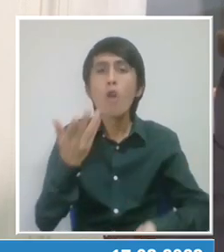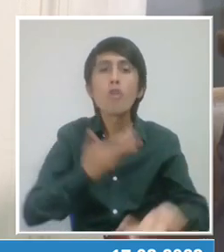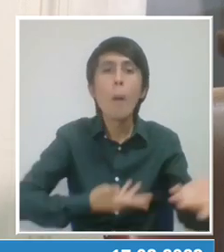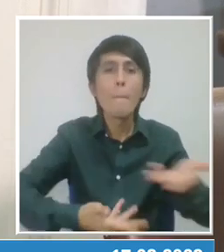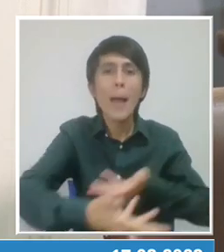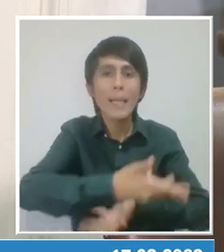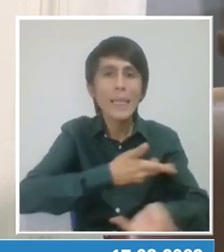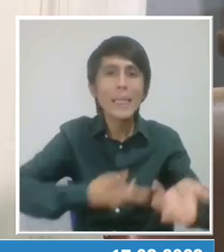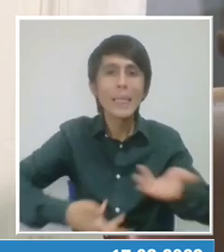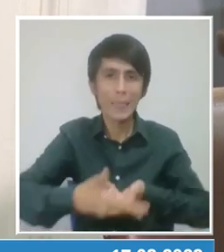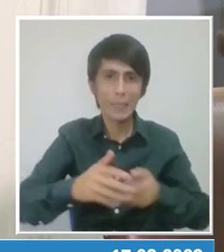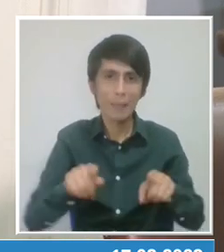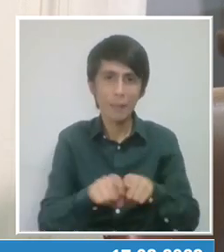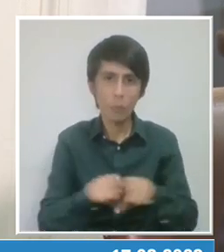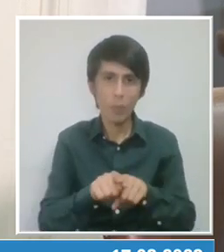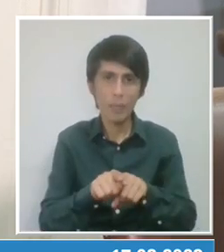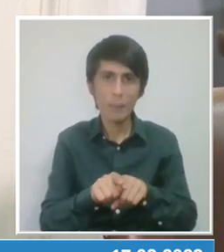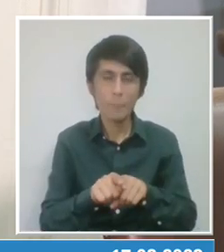propia las